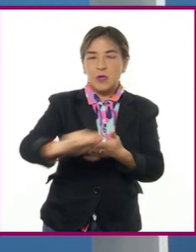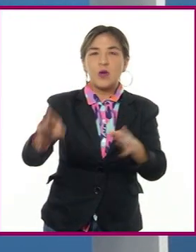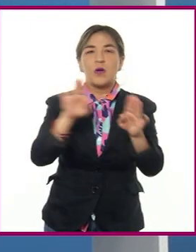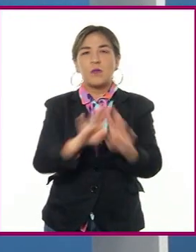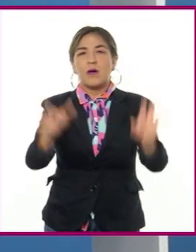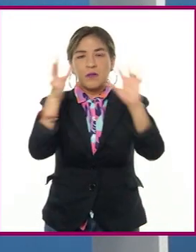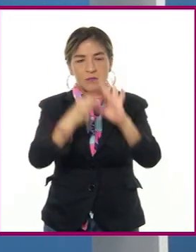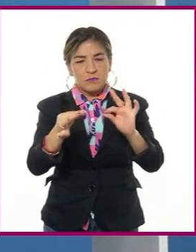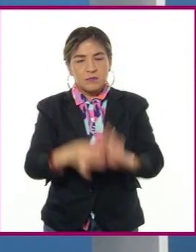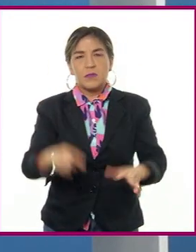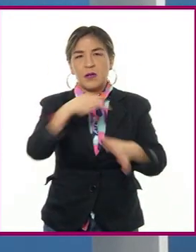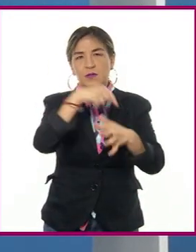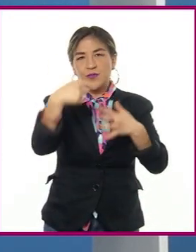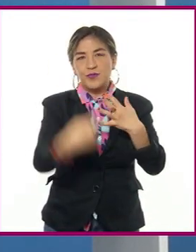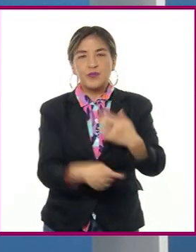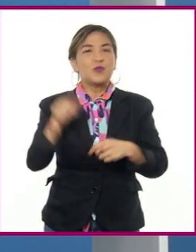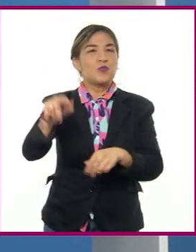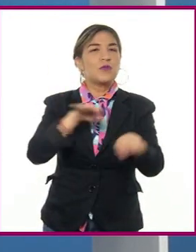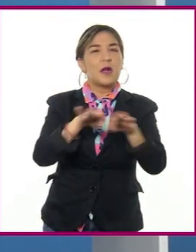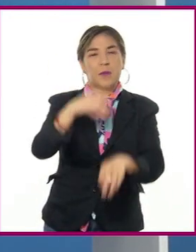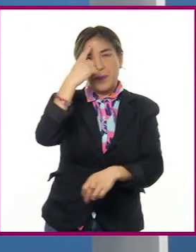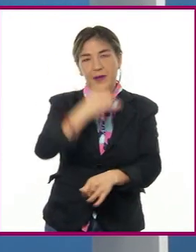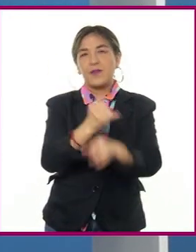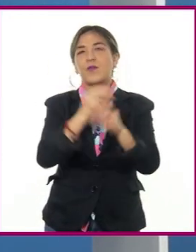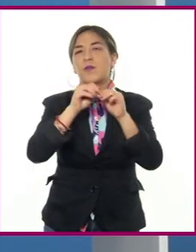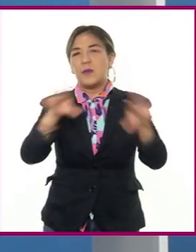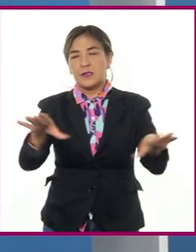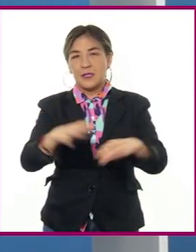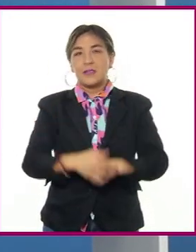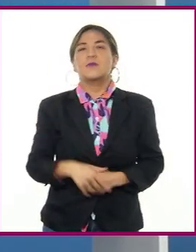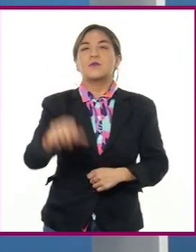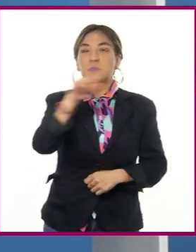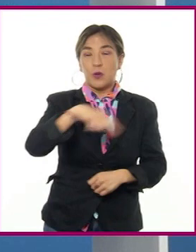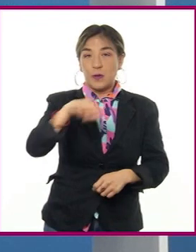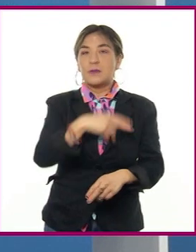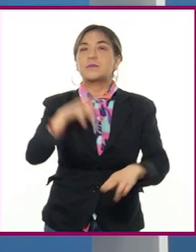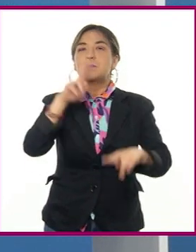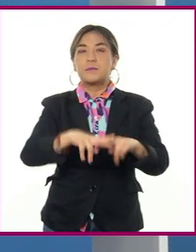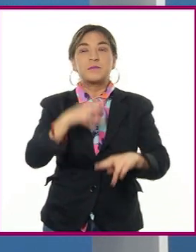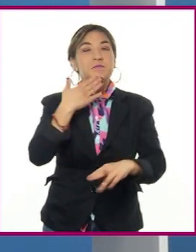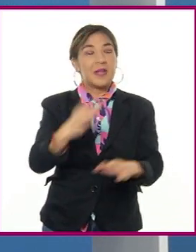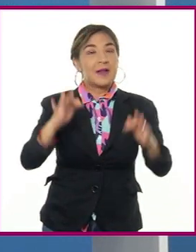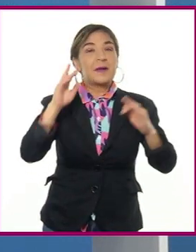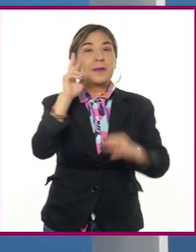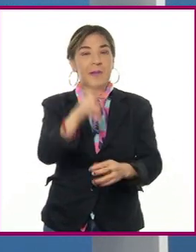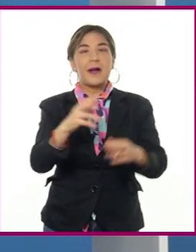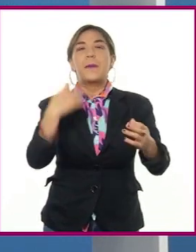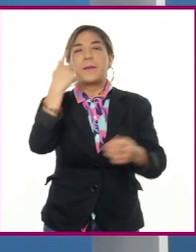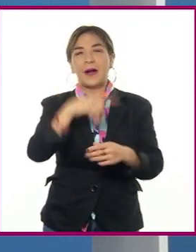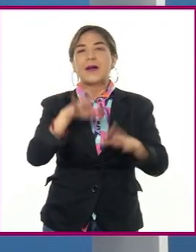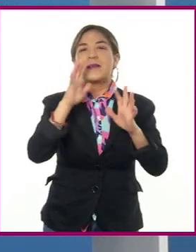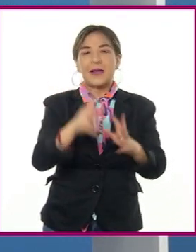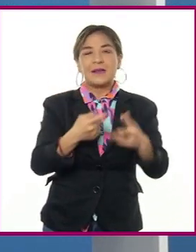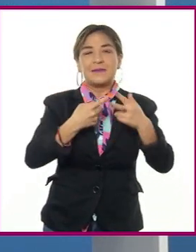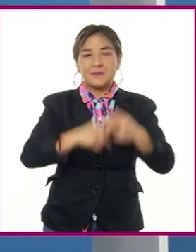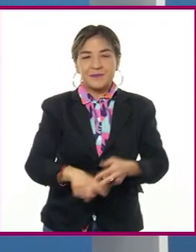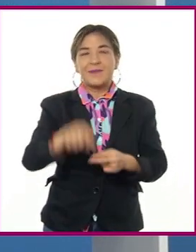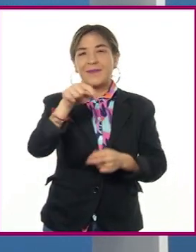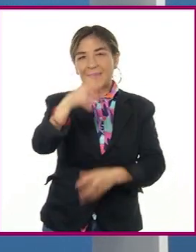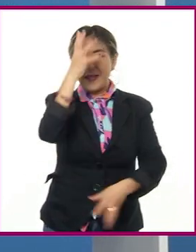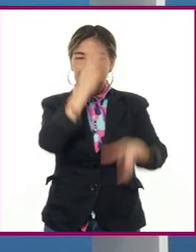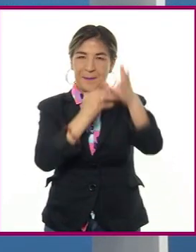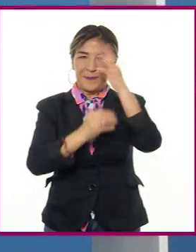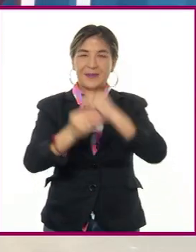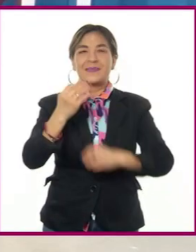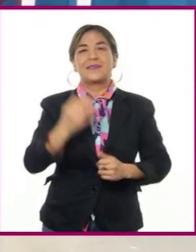de cuentas y acceso a la información. Pónganse cómodas y cómodos para iniciar este increíble viaje al universo del aprendizaje.